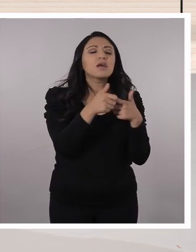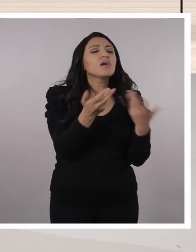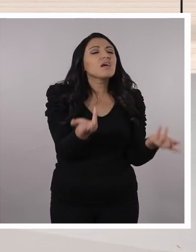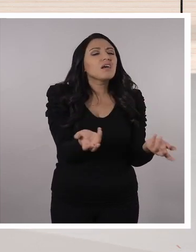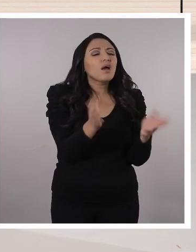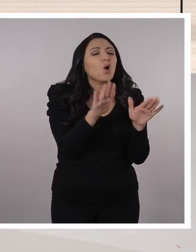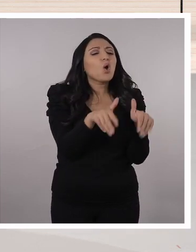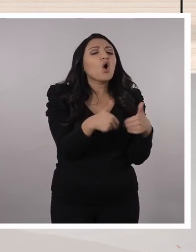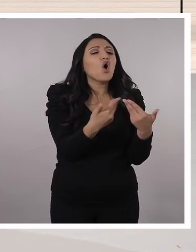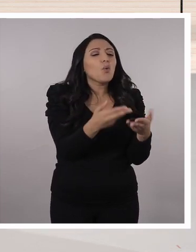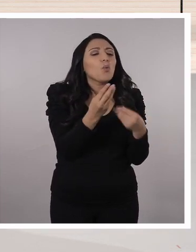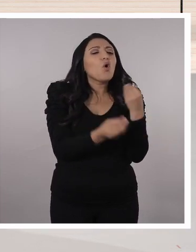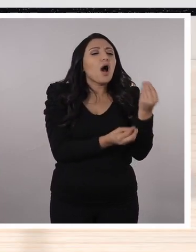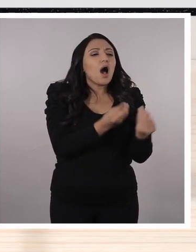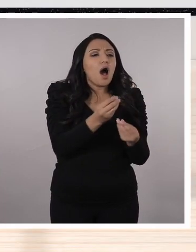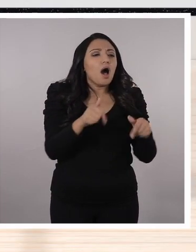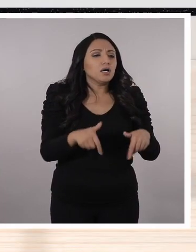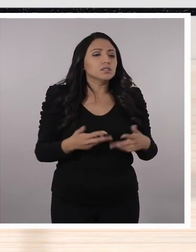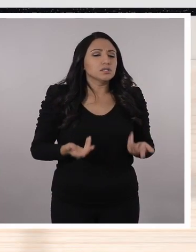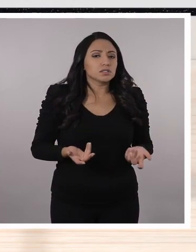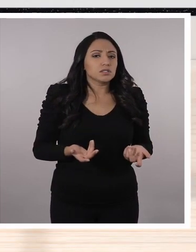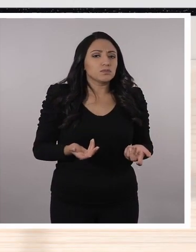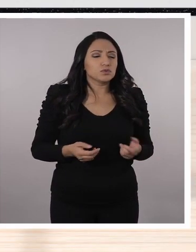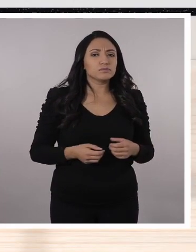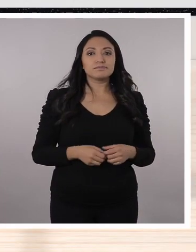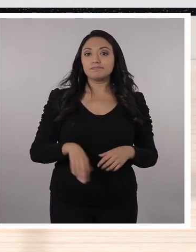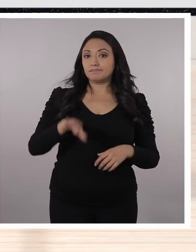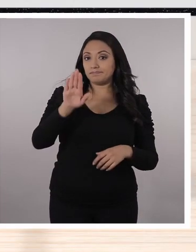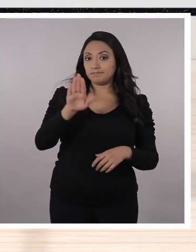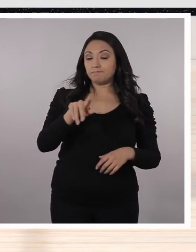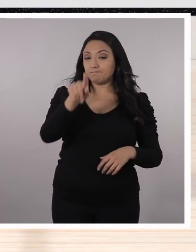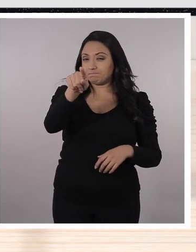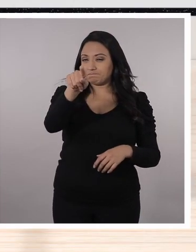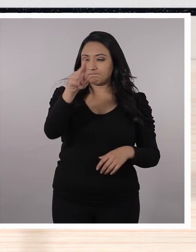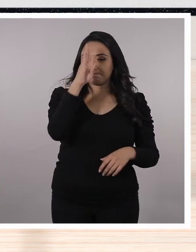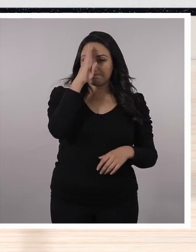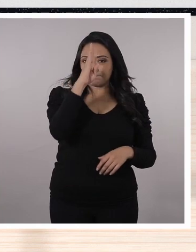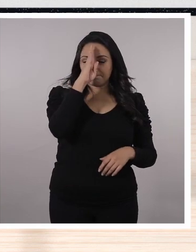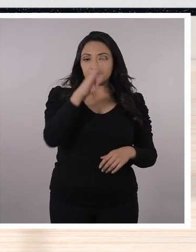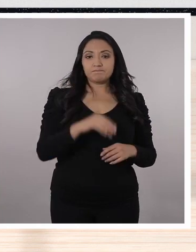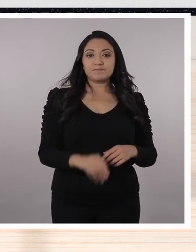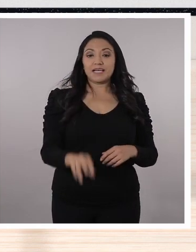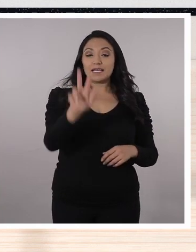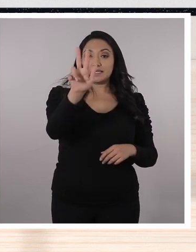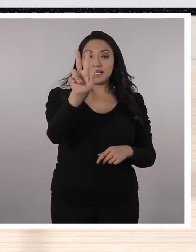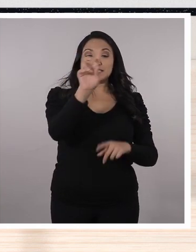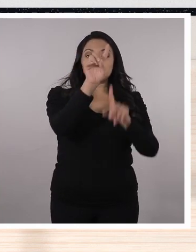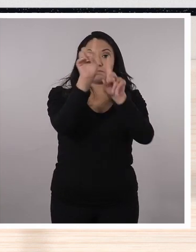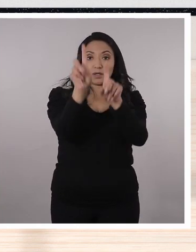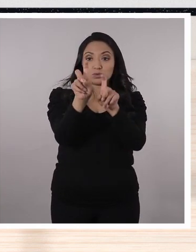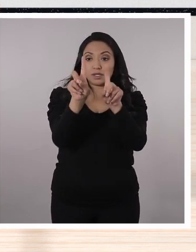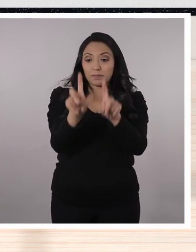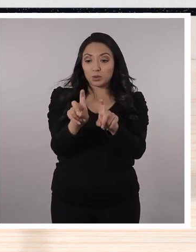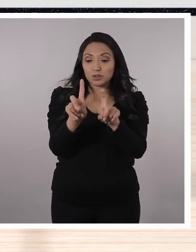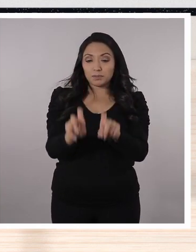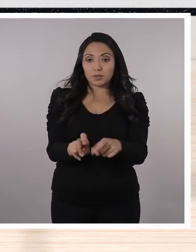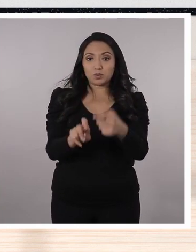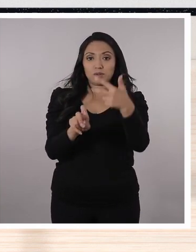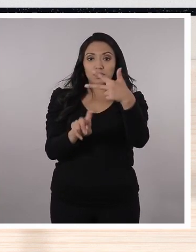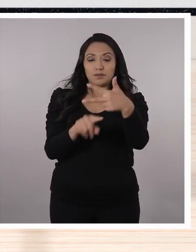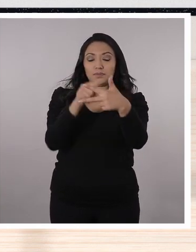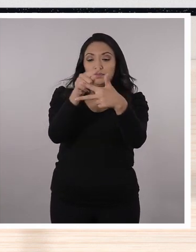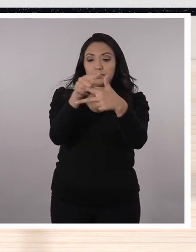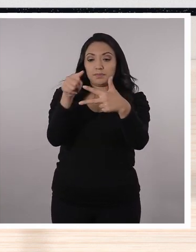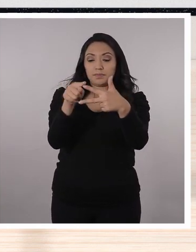vez, ¿cómo vamos a hacer esa interiorización de conocimiento? Muy bien, Nelly. Chicos y chicas, tenemos 3 preguntas que nos van a